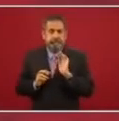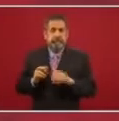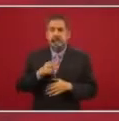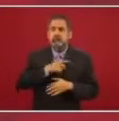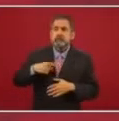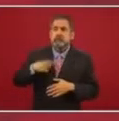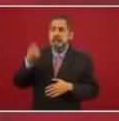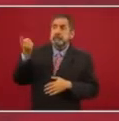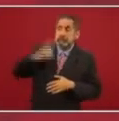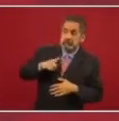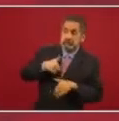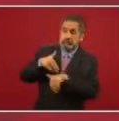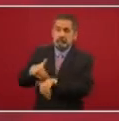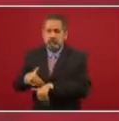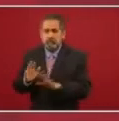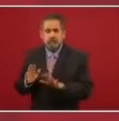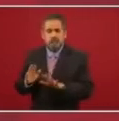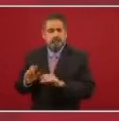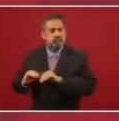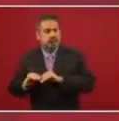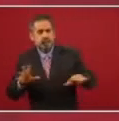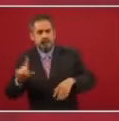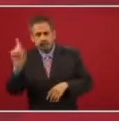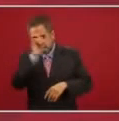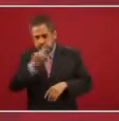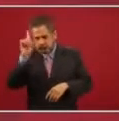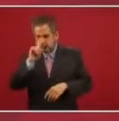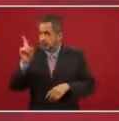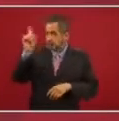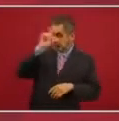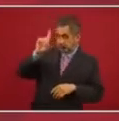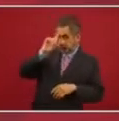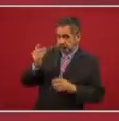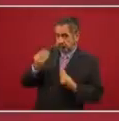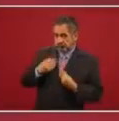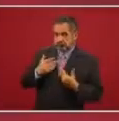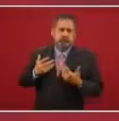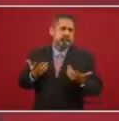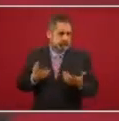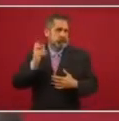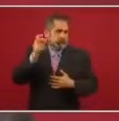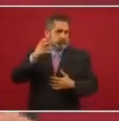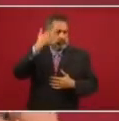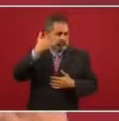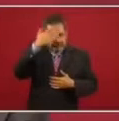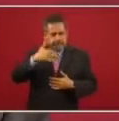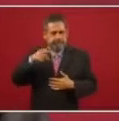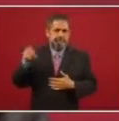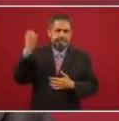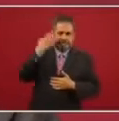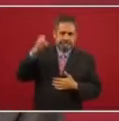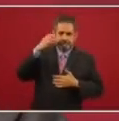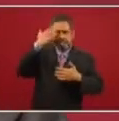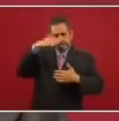instrucciones de la organización mundial de la salud pero es muy saludable desde el punto de vista técnico sino que hacer las cosas seriamente seguir